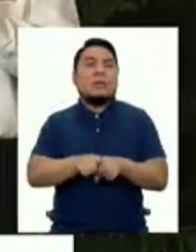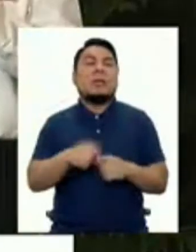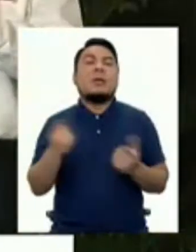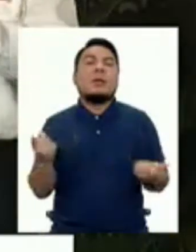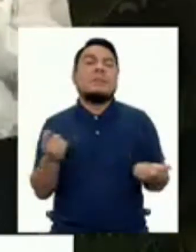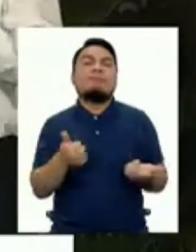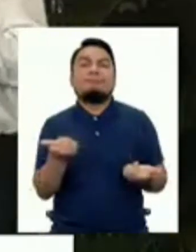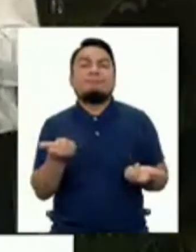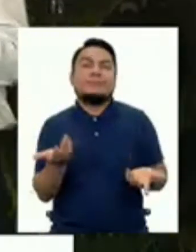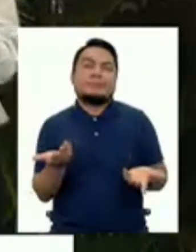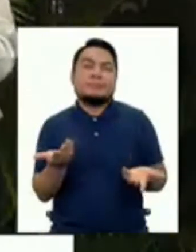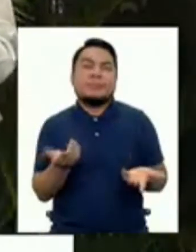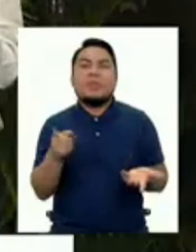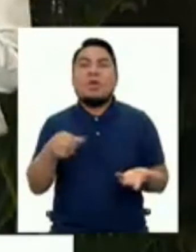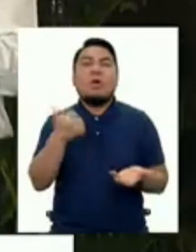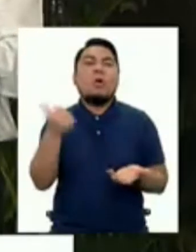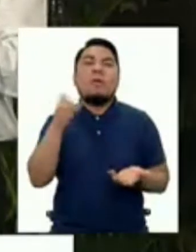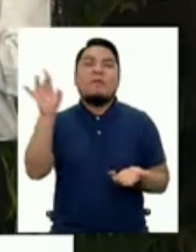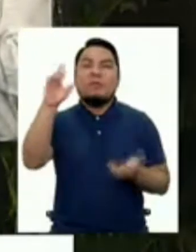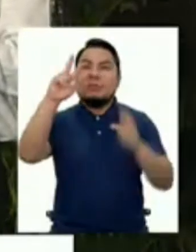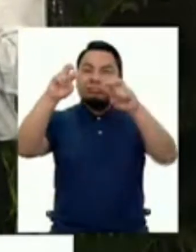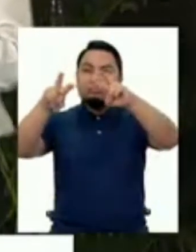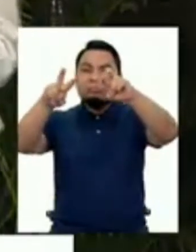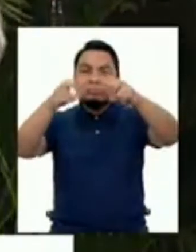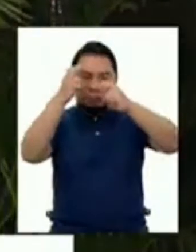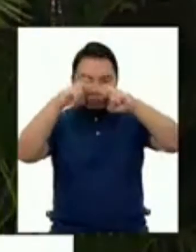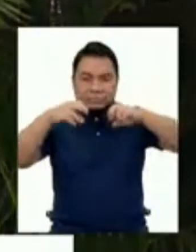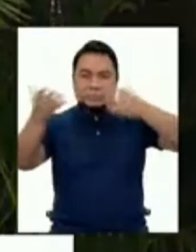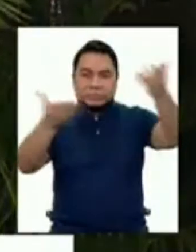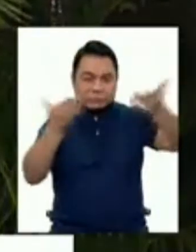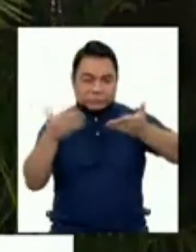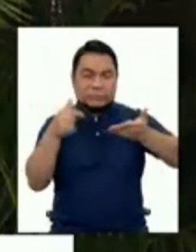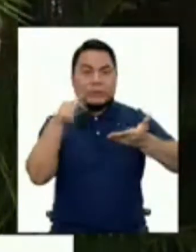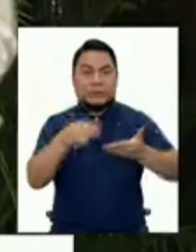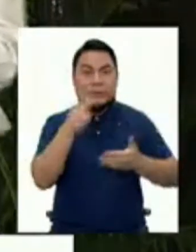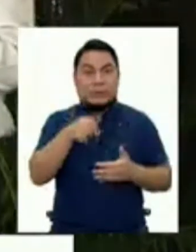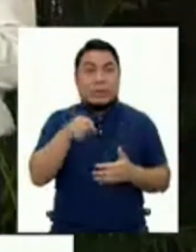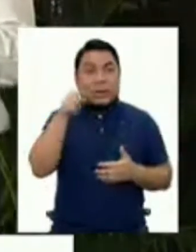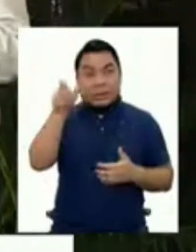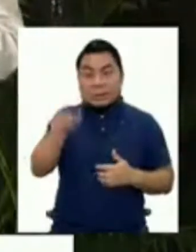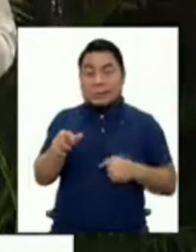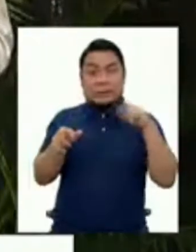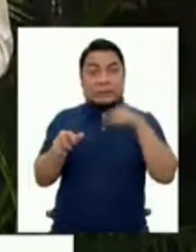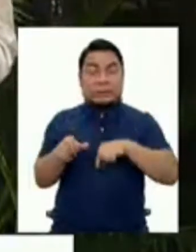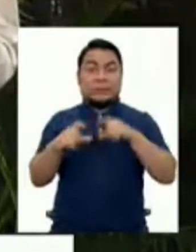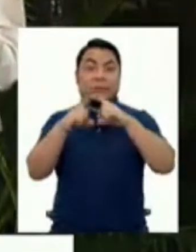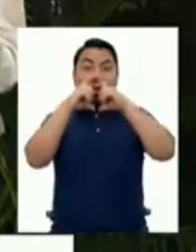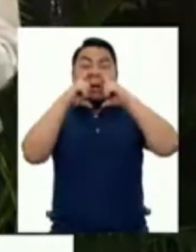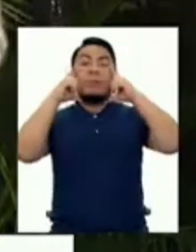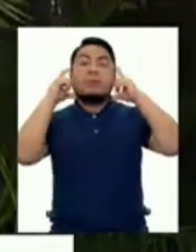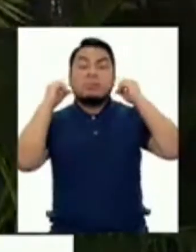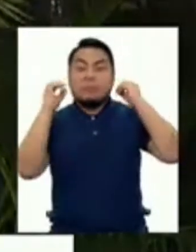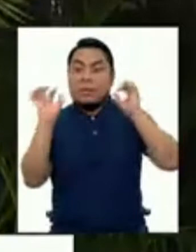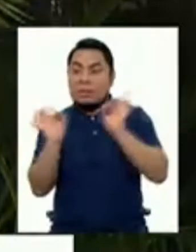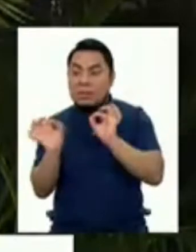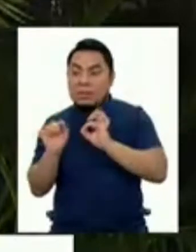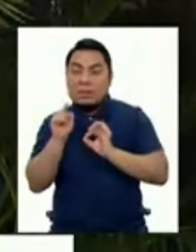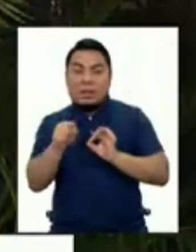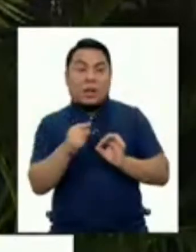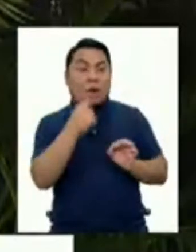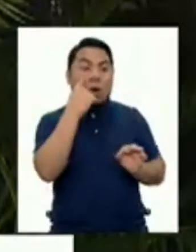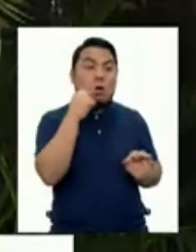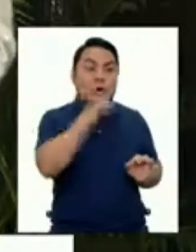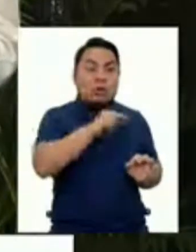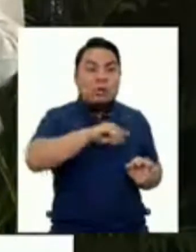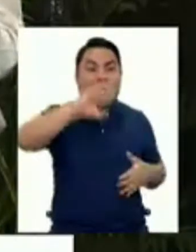otros estudios, si es que no usan mascarilla las dos personas, el señor que tiene el